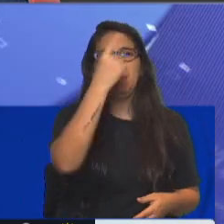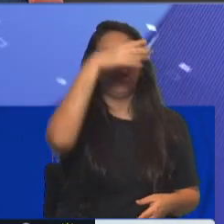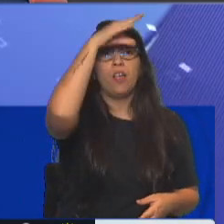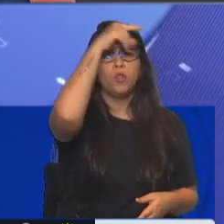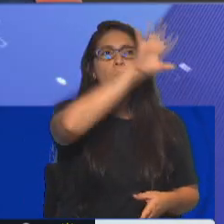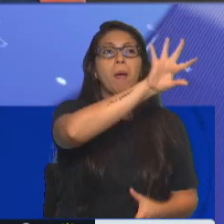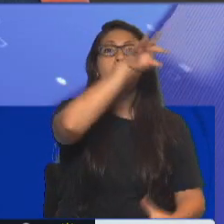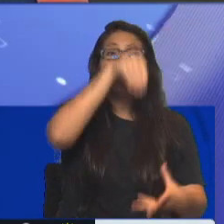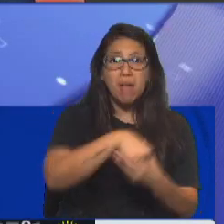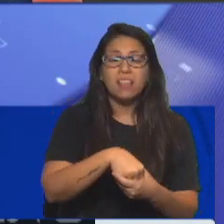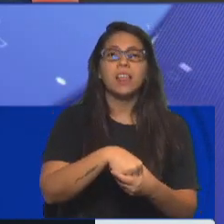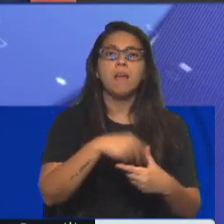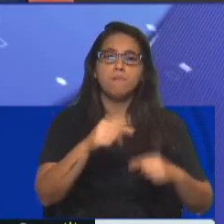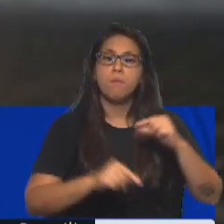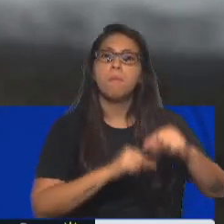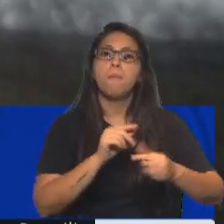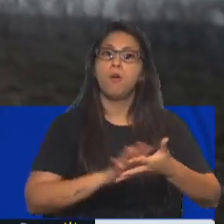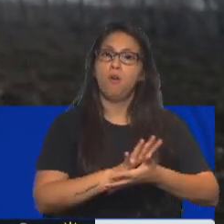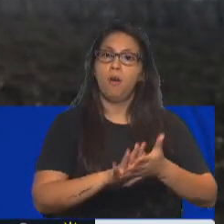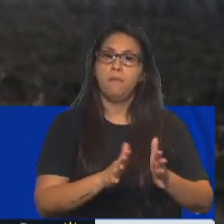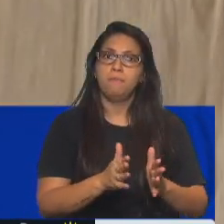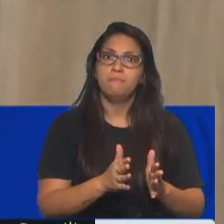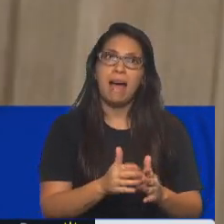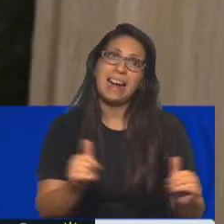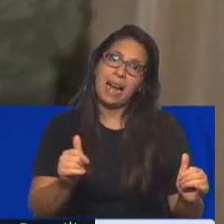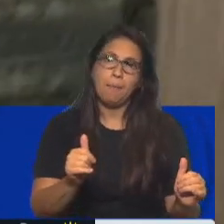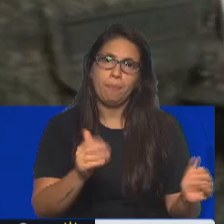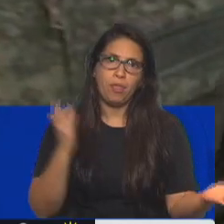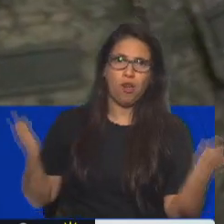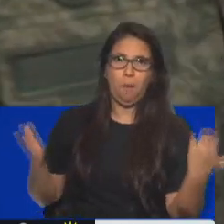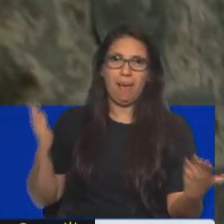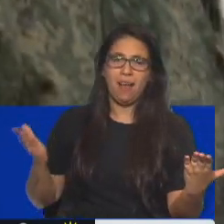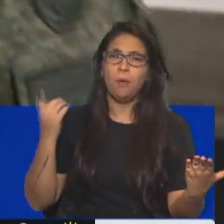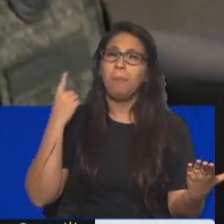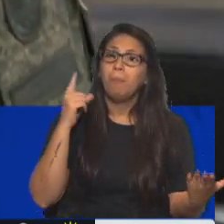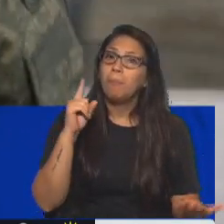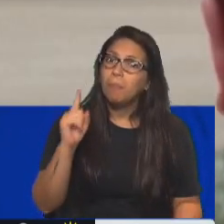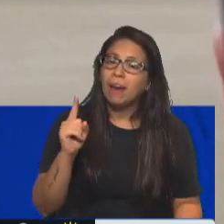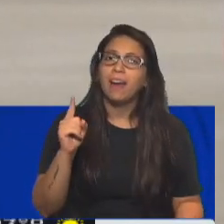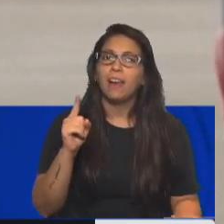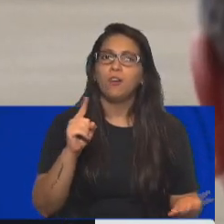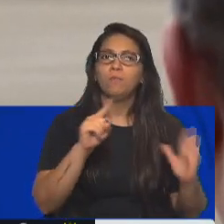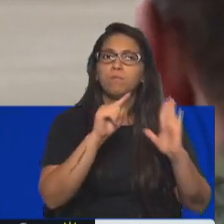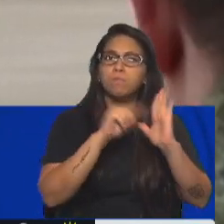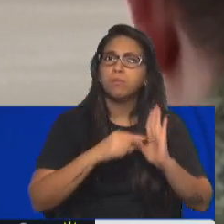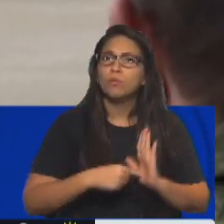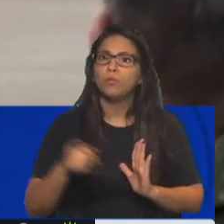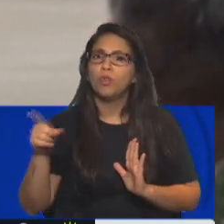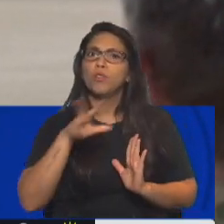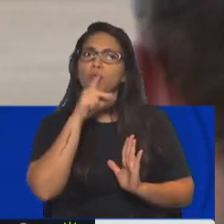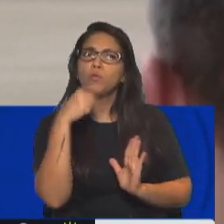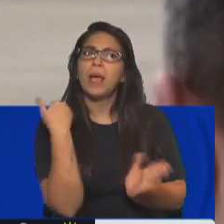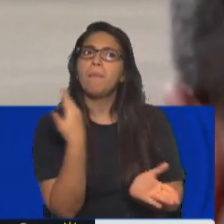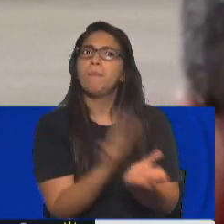están en una etapa que no habían llegado. Pero estos puntos son claves porque son muchos los posibles puntos que Rusia pide, ¿no?